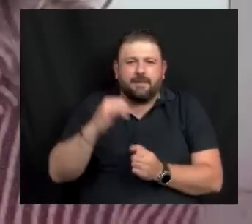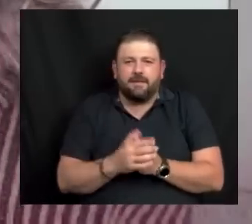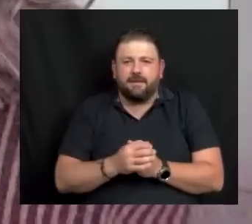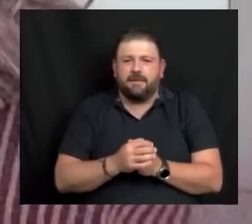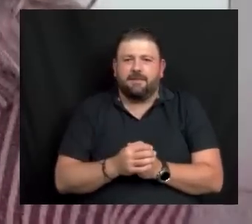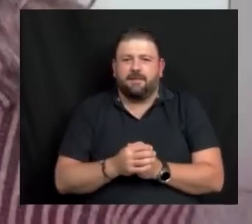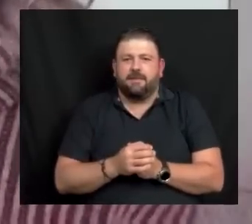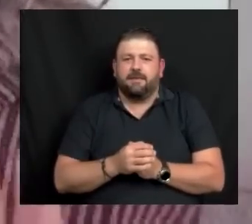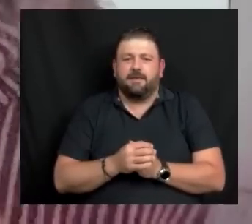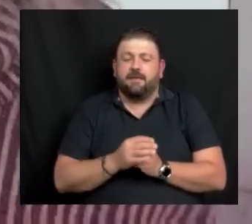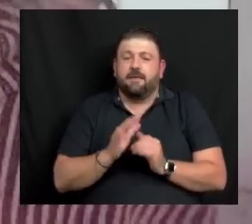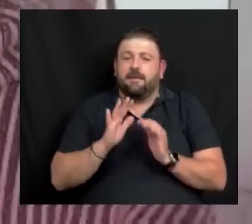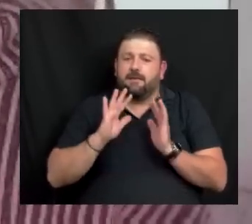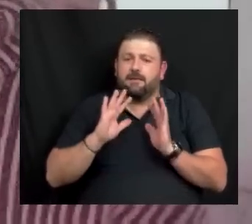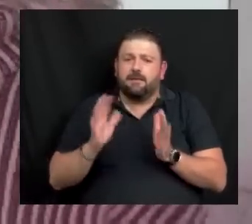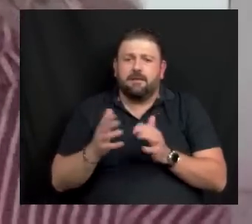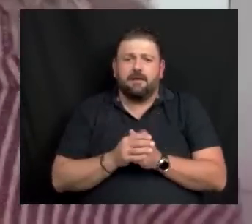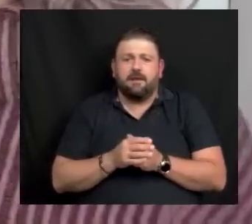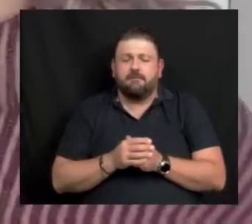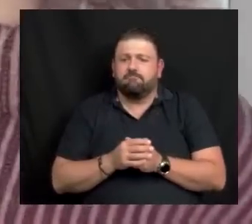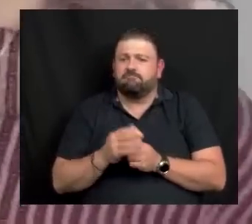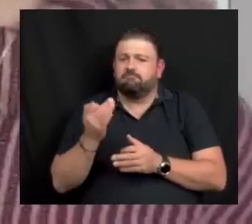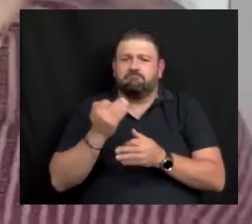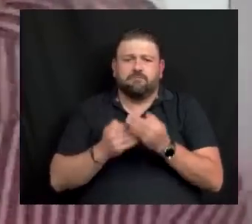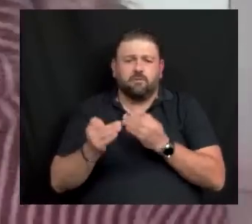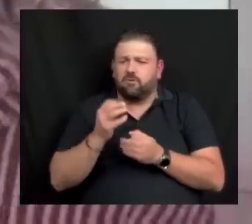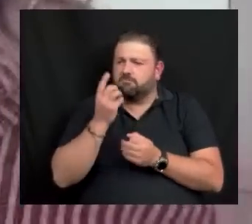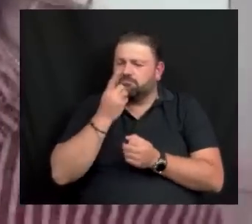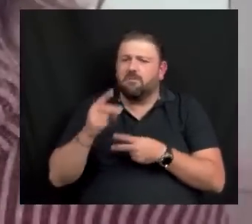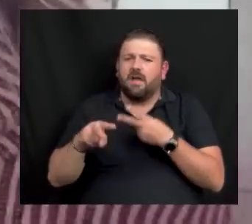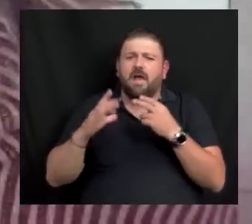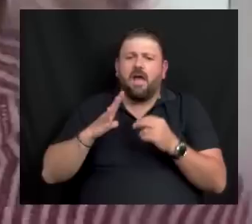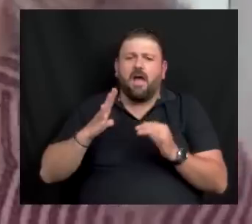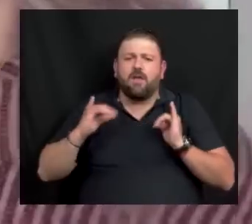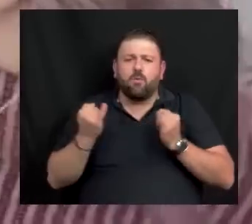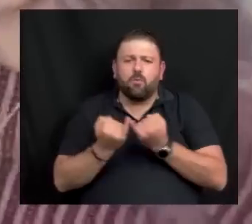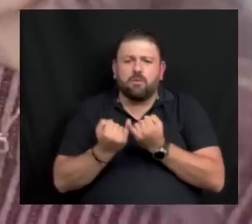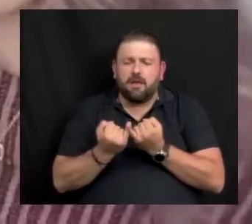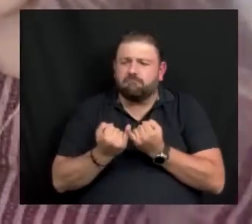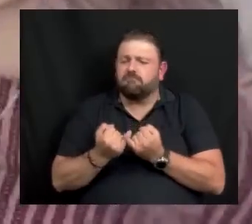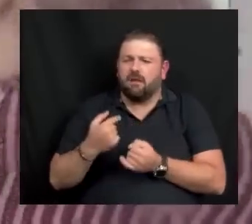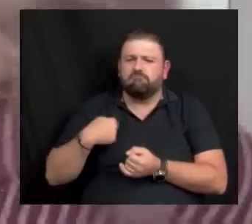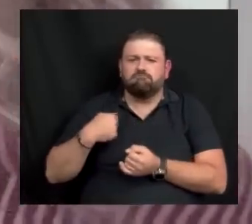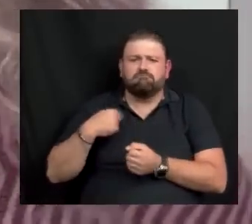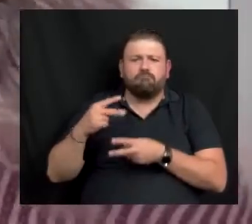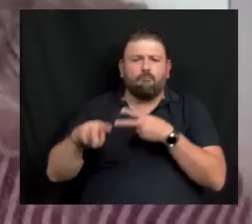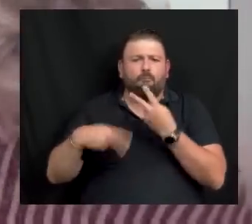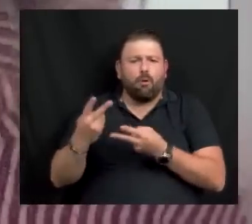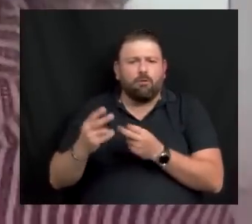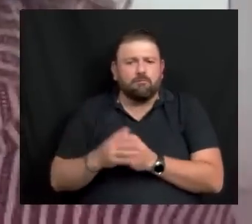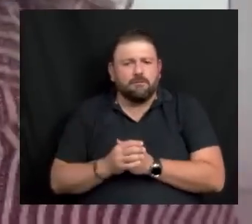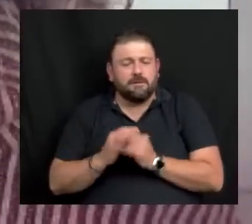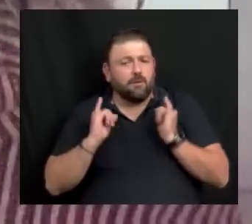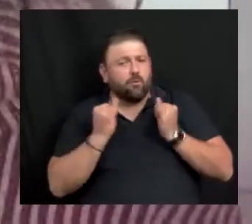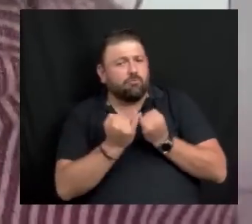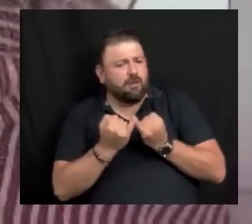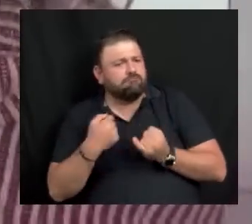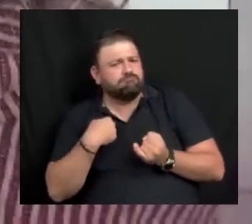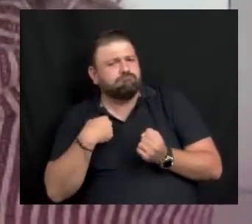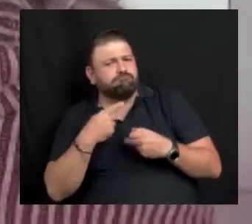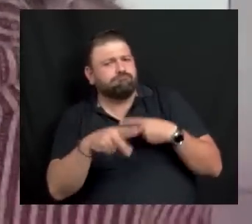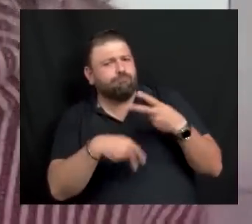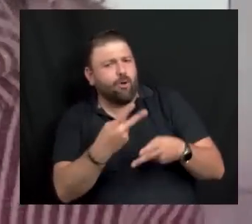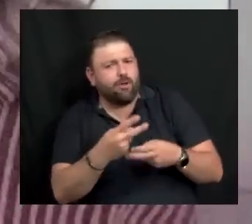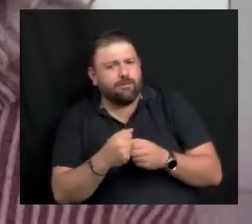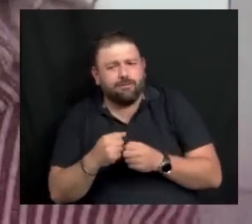ya llega un punto donde me digan que vaya a hacer, ahí voy a estar, y vamos a estar con gente, sí, entonces...